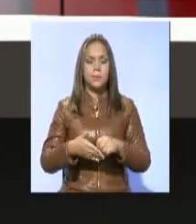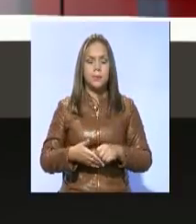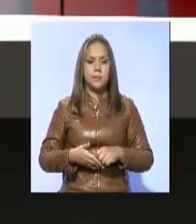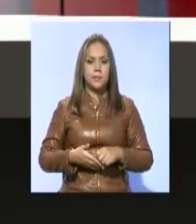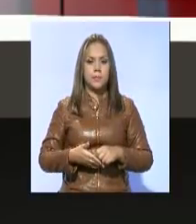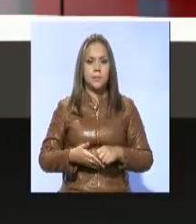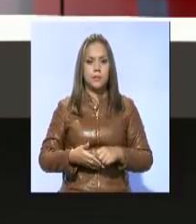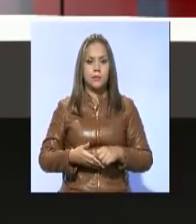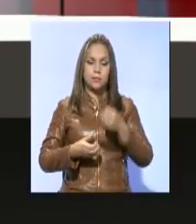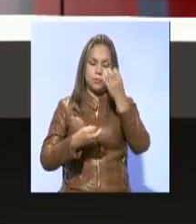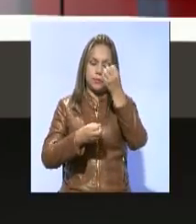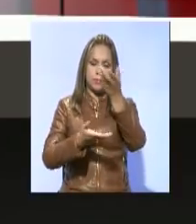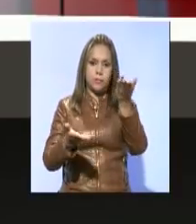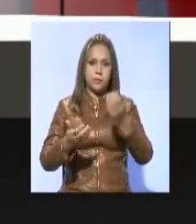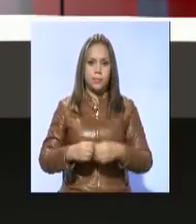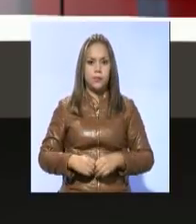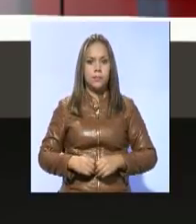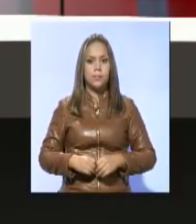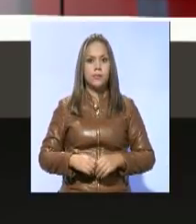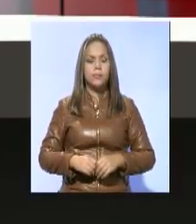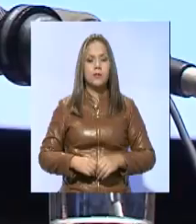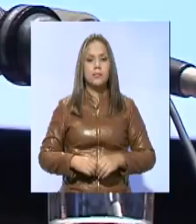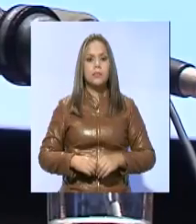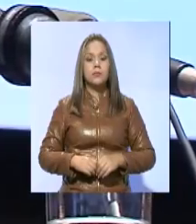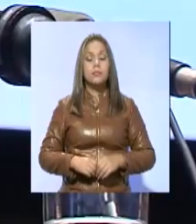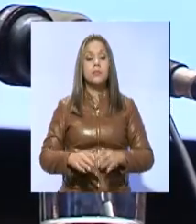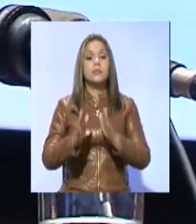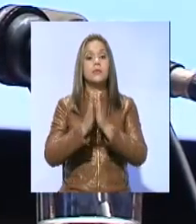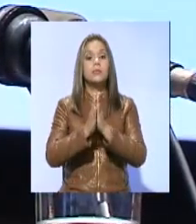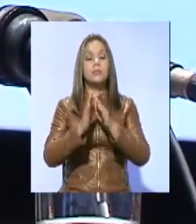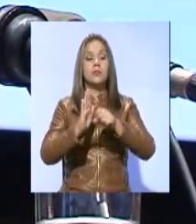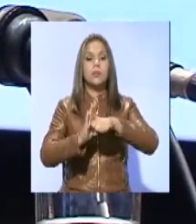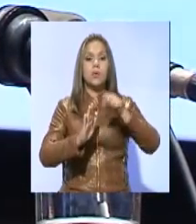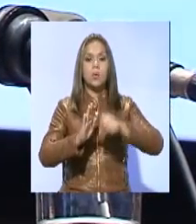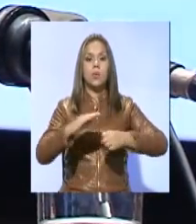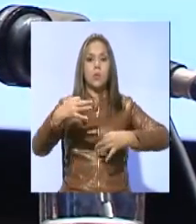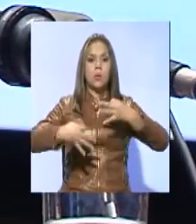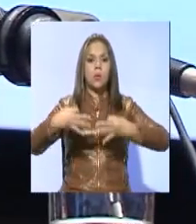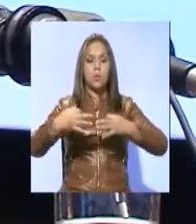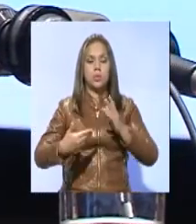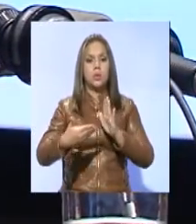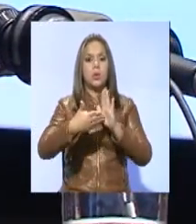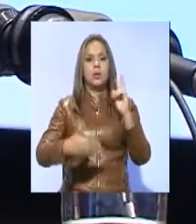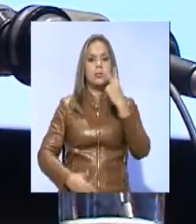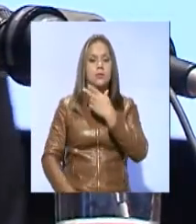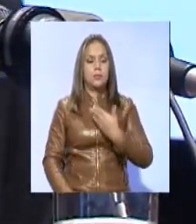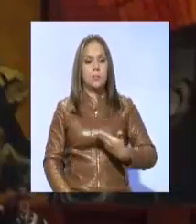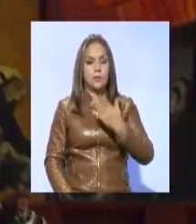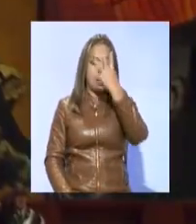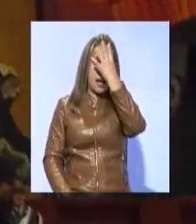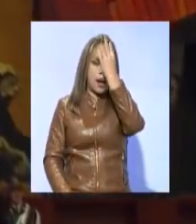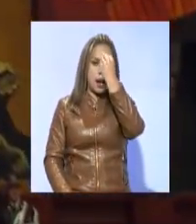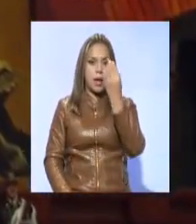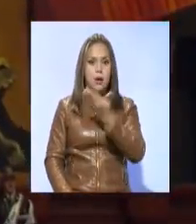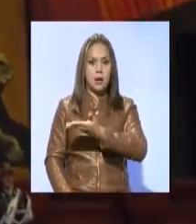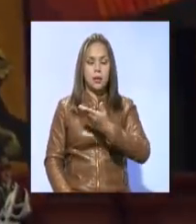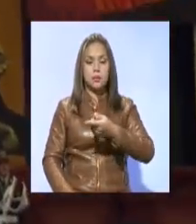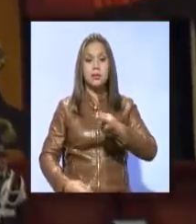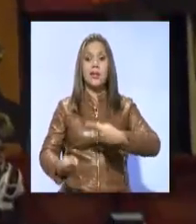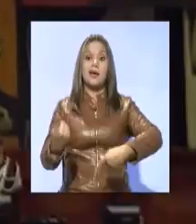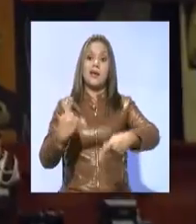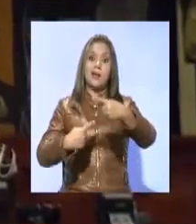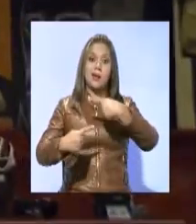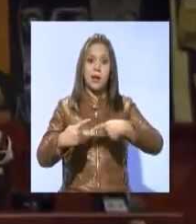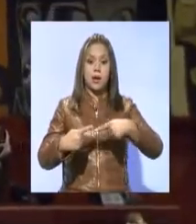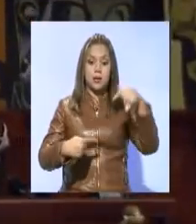admisibilidad. Tenemos las impresiones. La solicitud de juicio político en contra del vicepresidente de la República, Jorge Glass, regresa a la